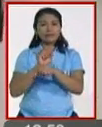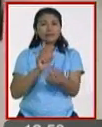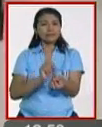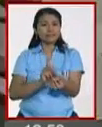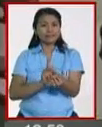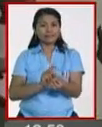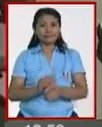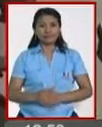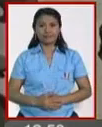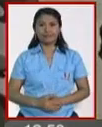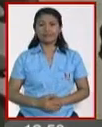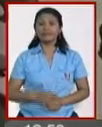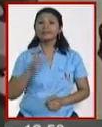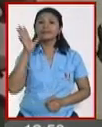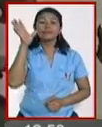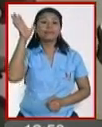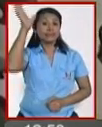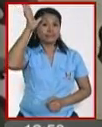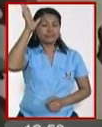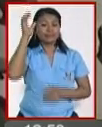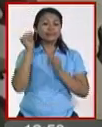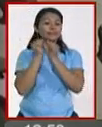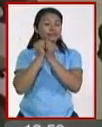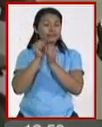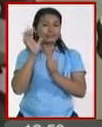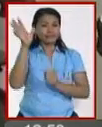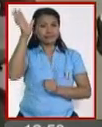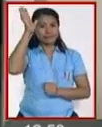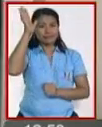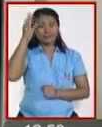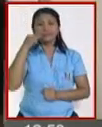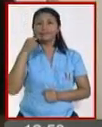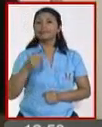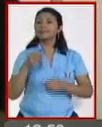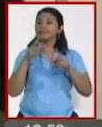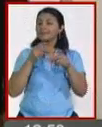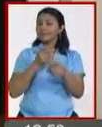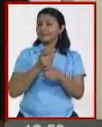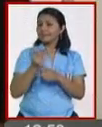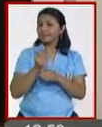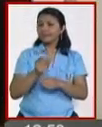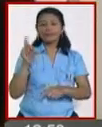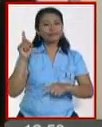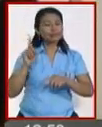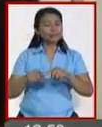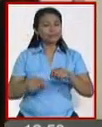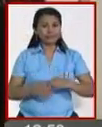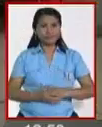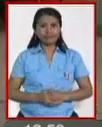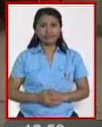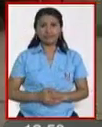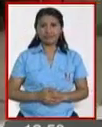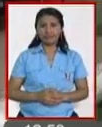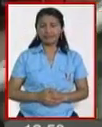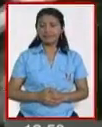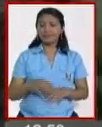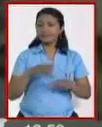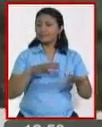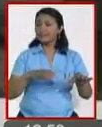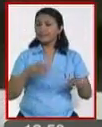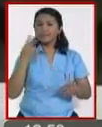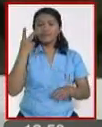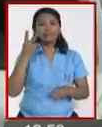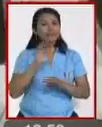los doctores. Yo con mi padre he venido, mire, y somos perjudicados, no puede él